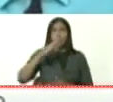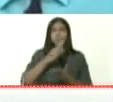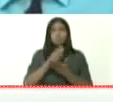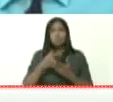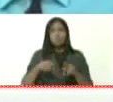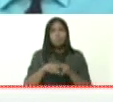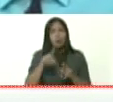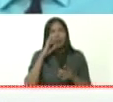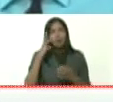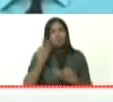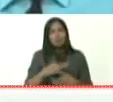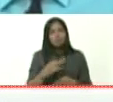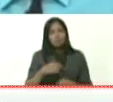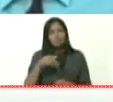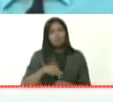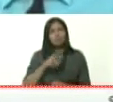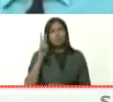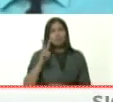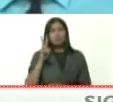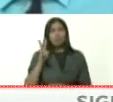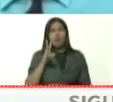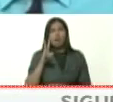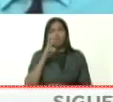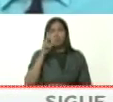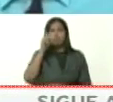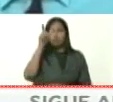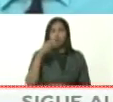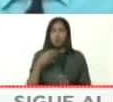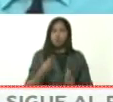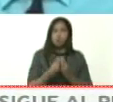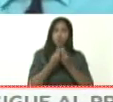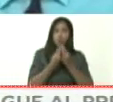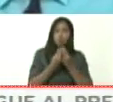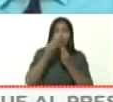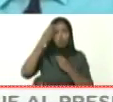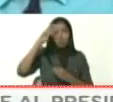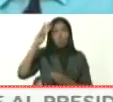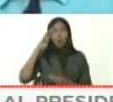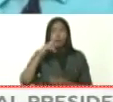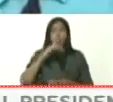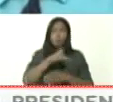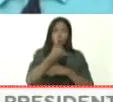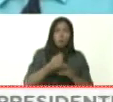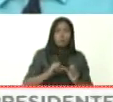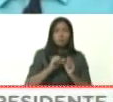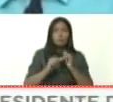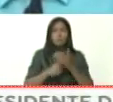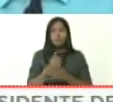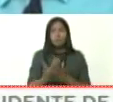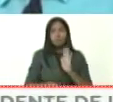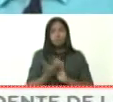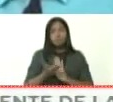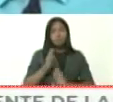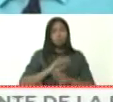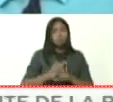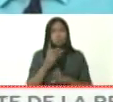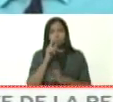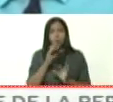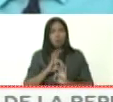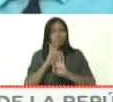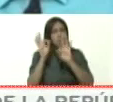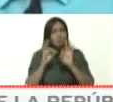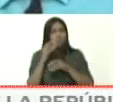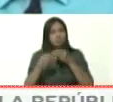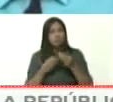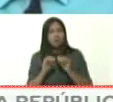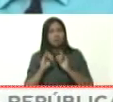la realidad. También a los venezolanos que junto a los cubanos se han mantenido en el programa, importante porque si no esto no se hubiera dado.